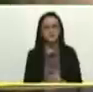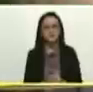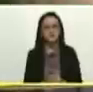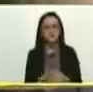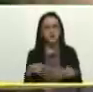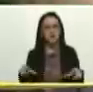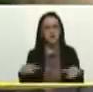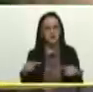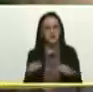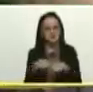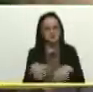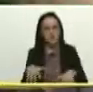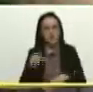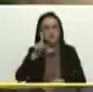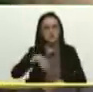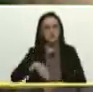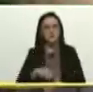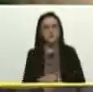logística, infraestructura.